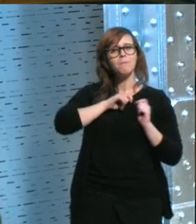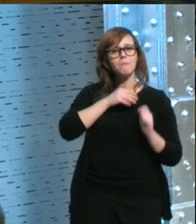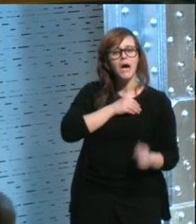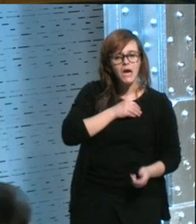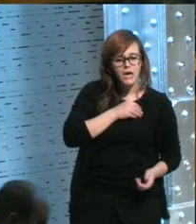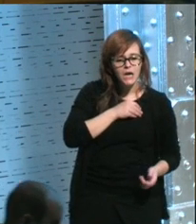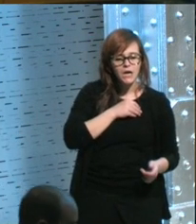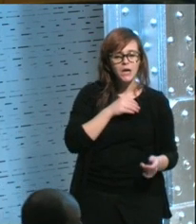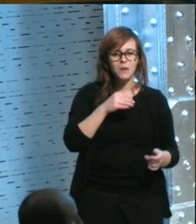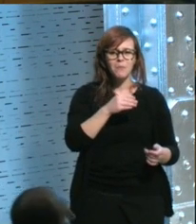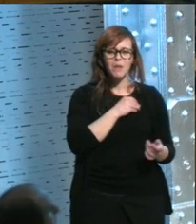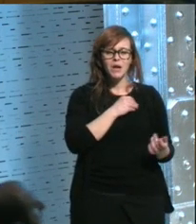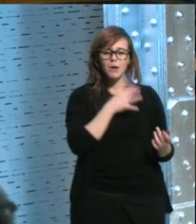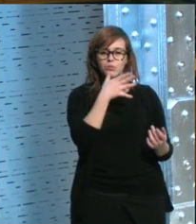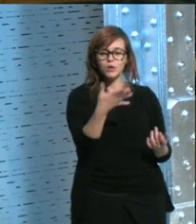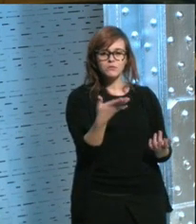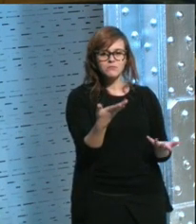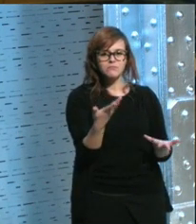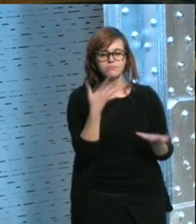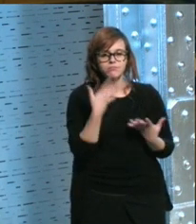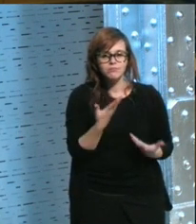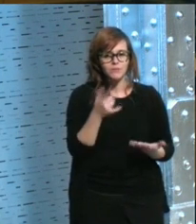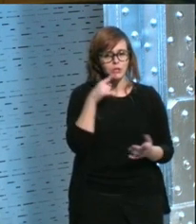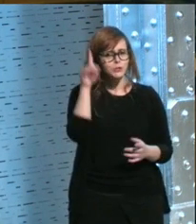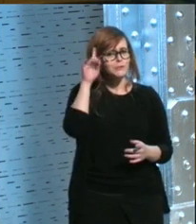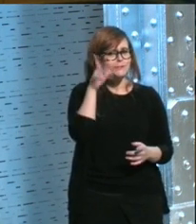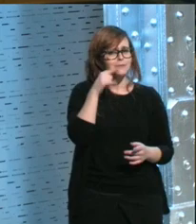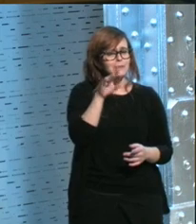que le encuentro mucho, no sé si me entiende.